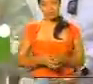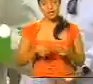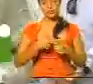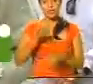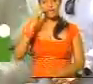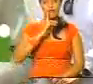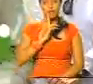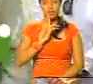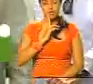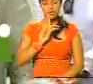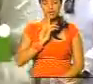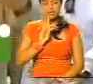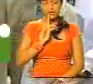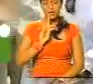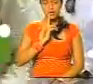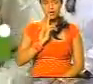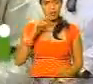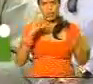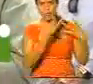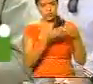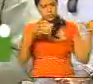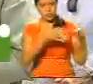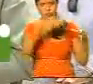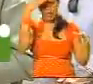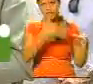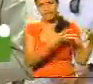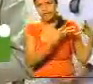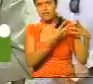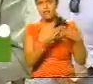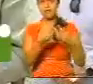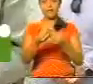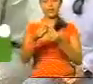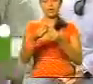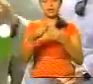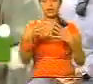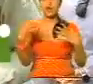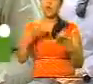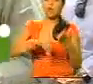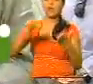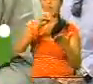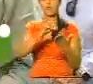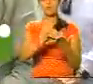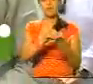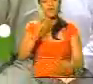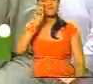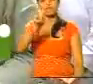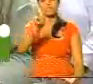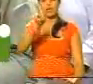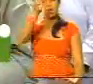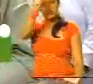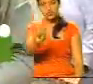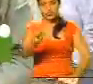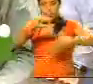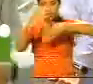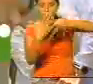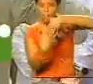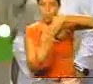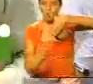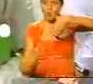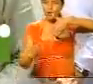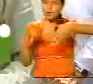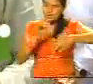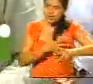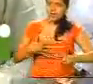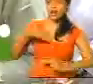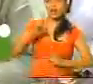Bolívar salió junto con este ejército libertador y triunfante, nuevamente miró hacia el sur a